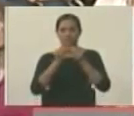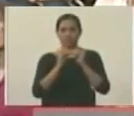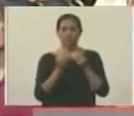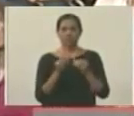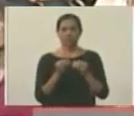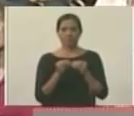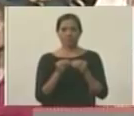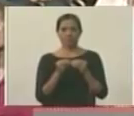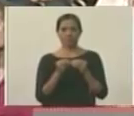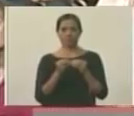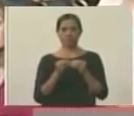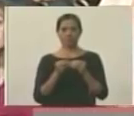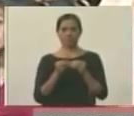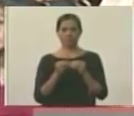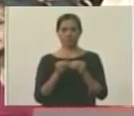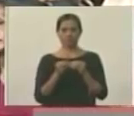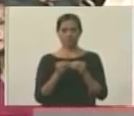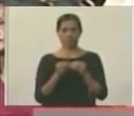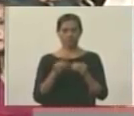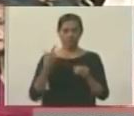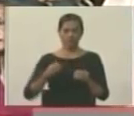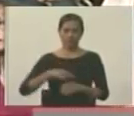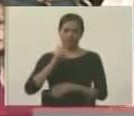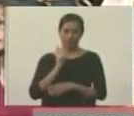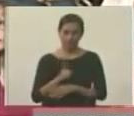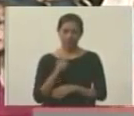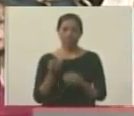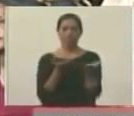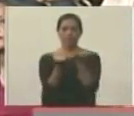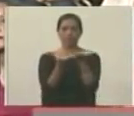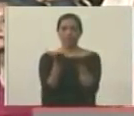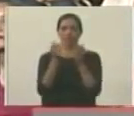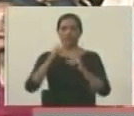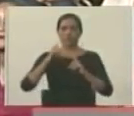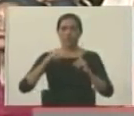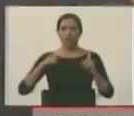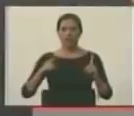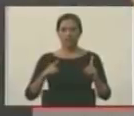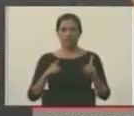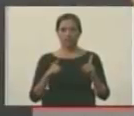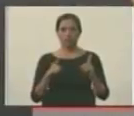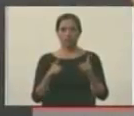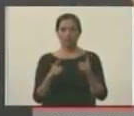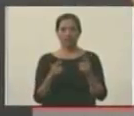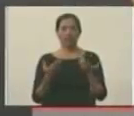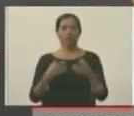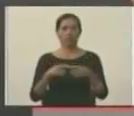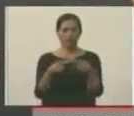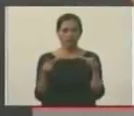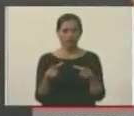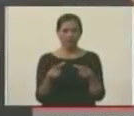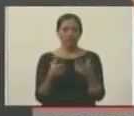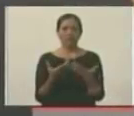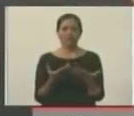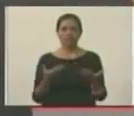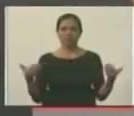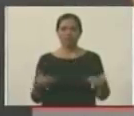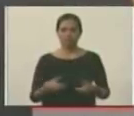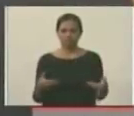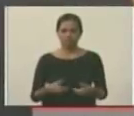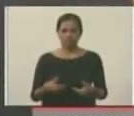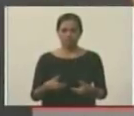básico de lo que tiene que ser el servicio eléctrico en una etapa de resistencia. Un